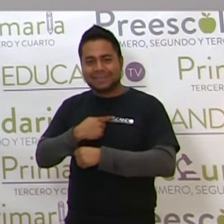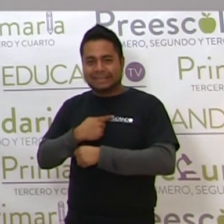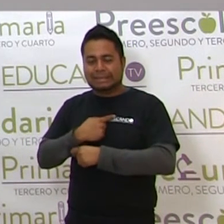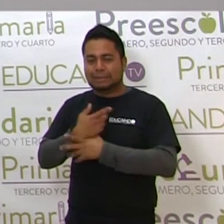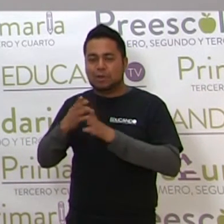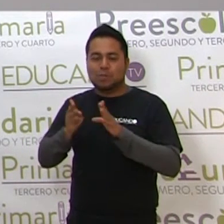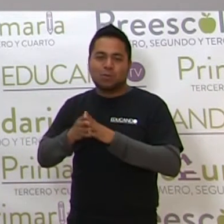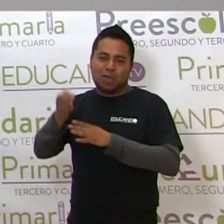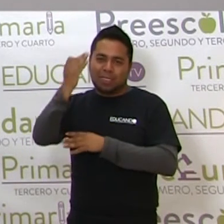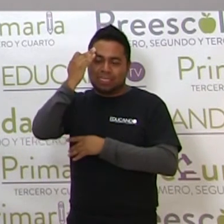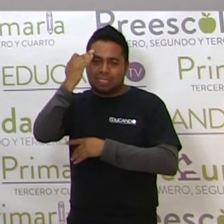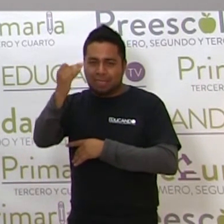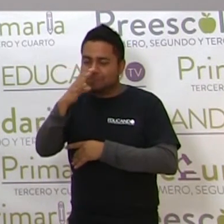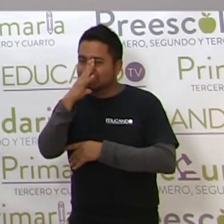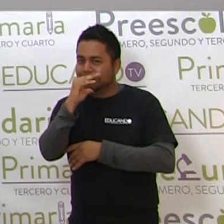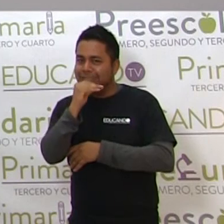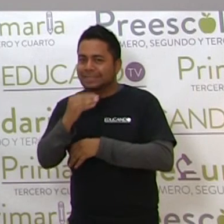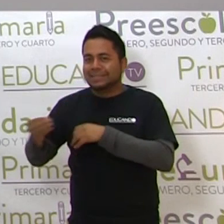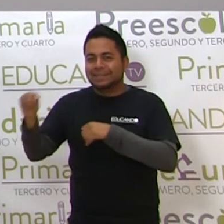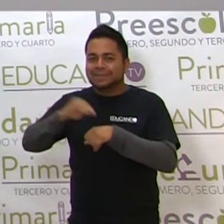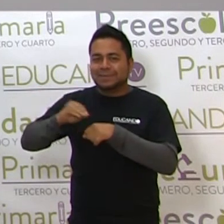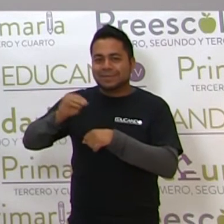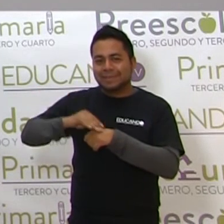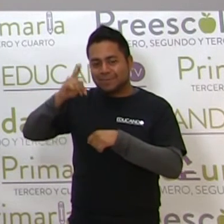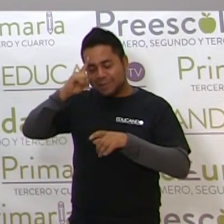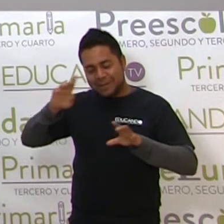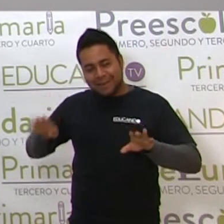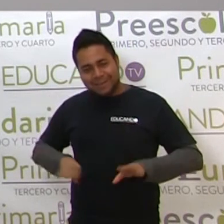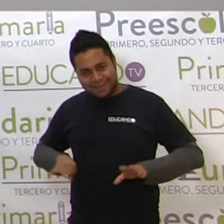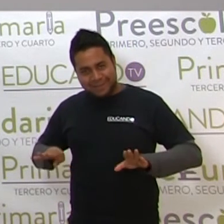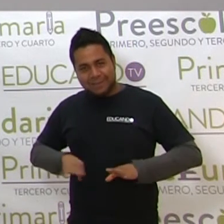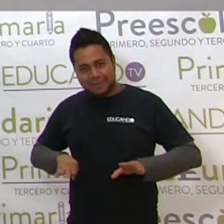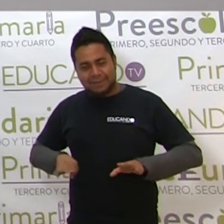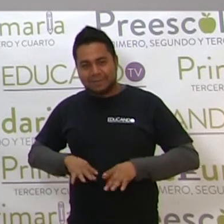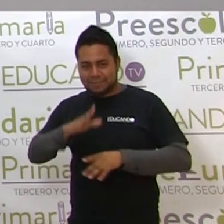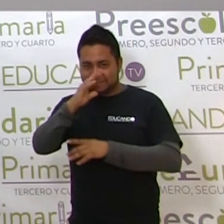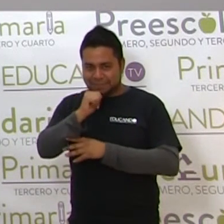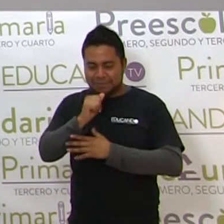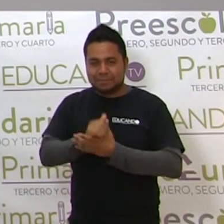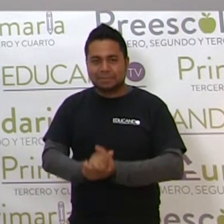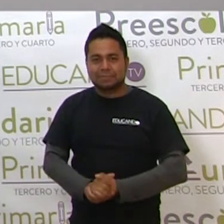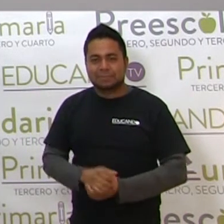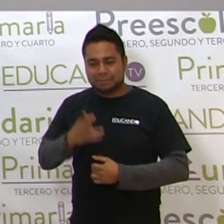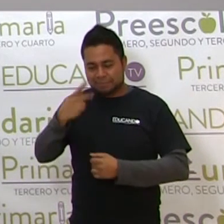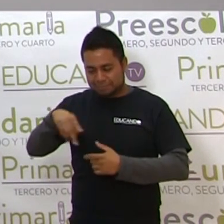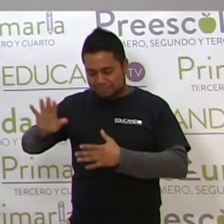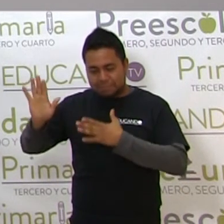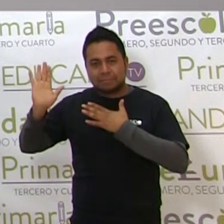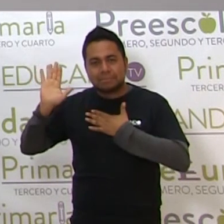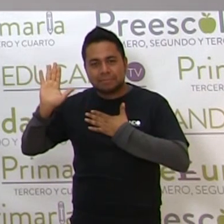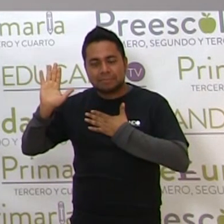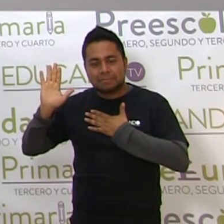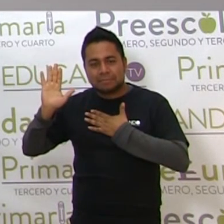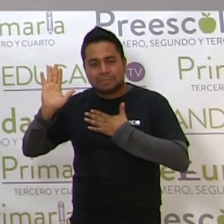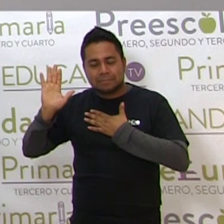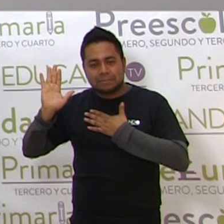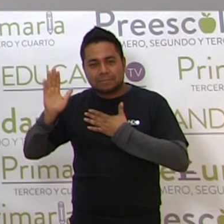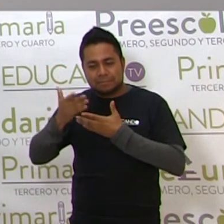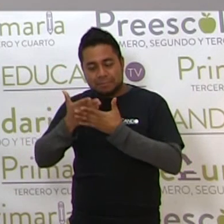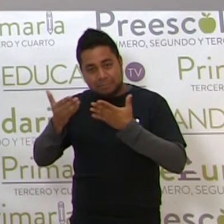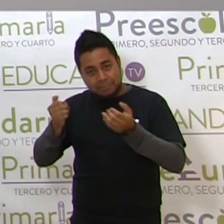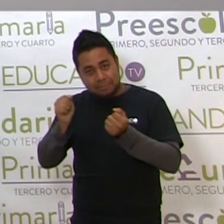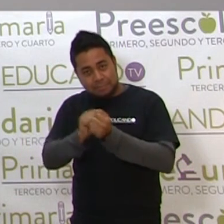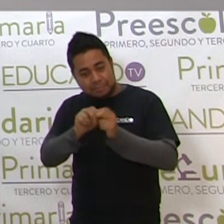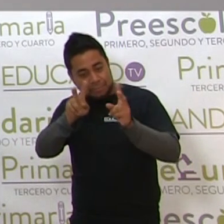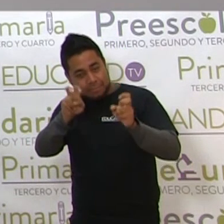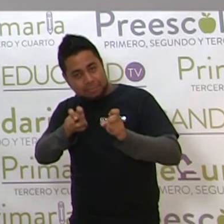tiempo en esta cuestión de la de la descripción pero prometido que vamos a trabajar ahora con